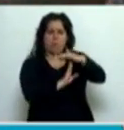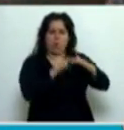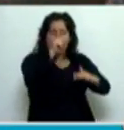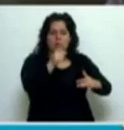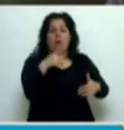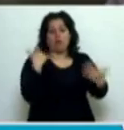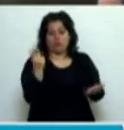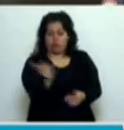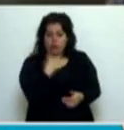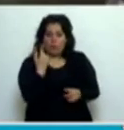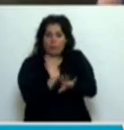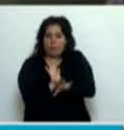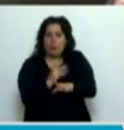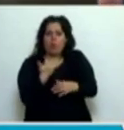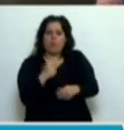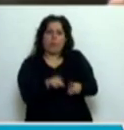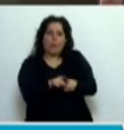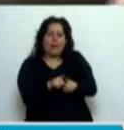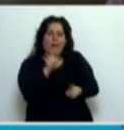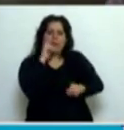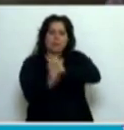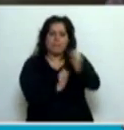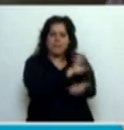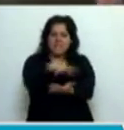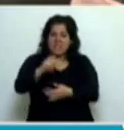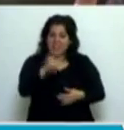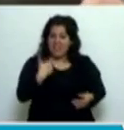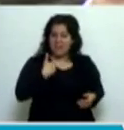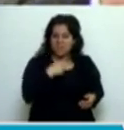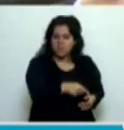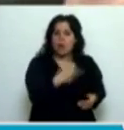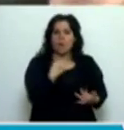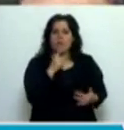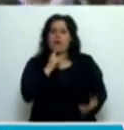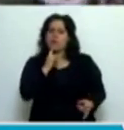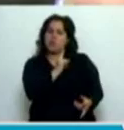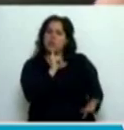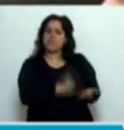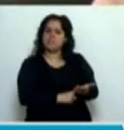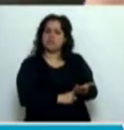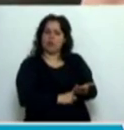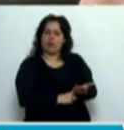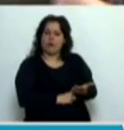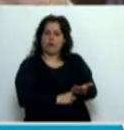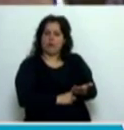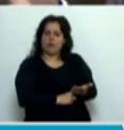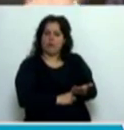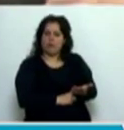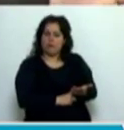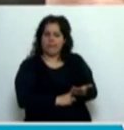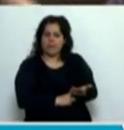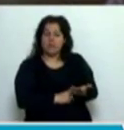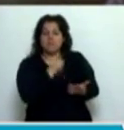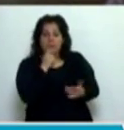librado a que importantes núcleos industriales de la Argentina puedan tomar esas decisiones. ¿Por qué no? Y en tal caso, si